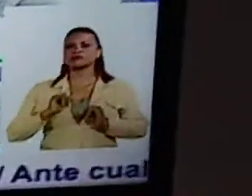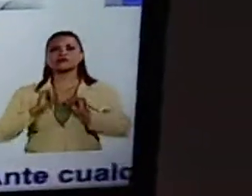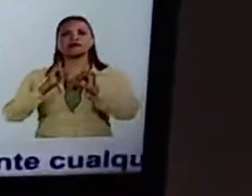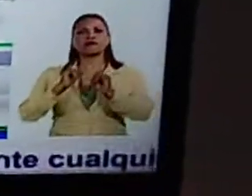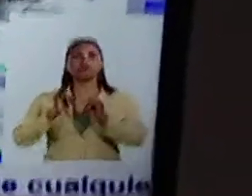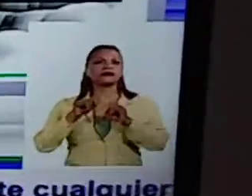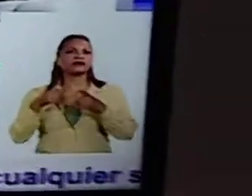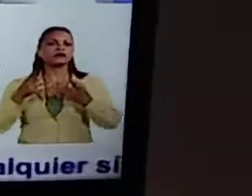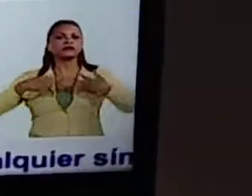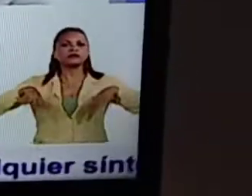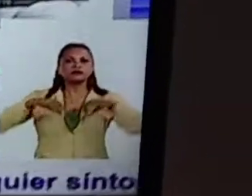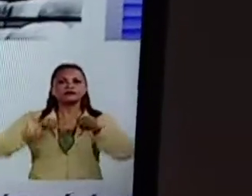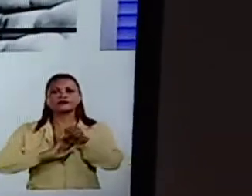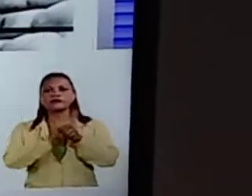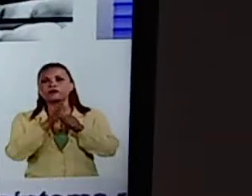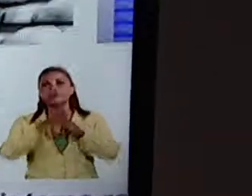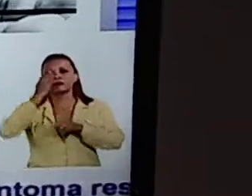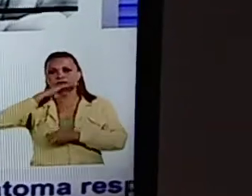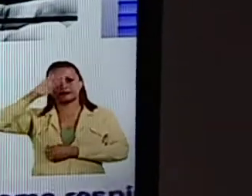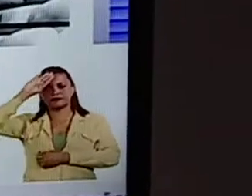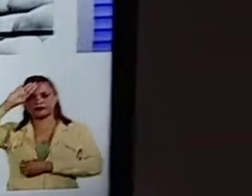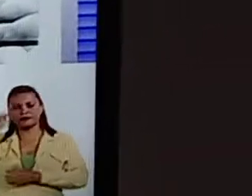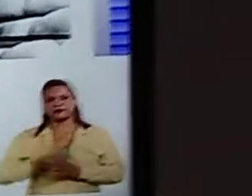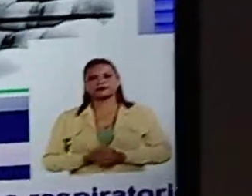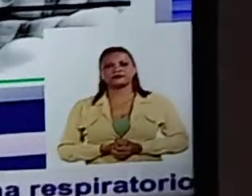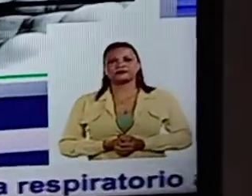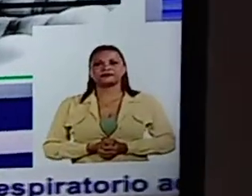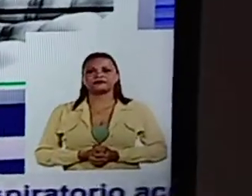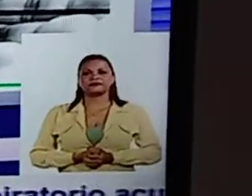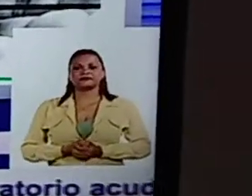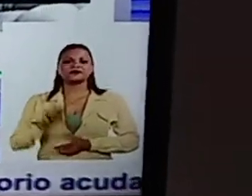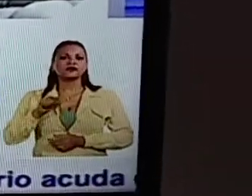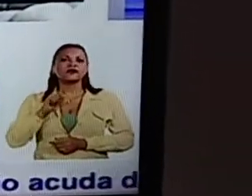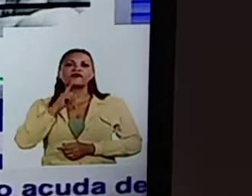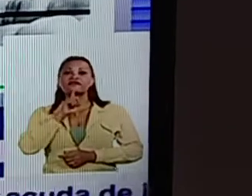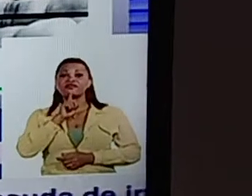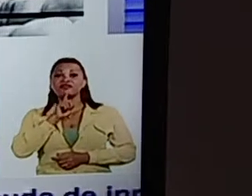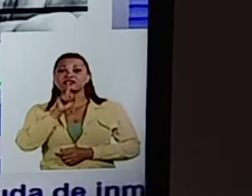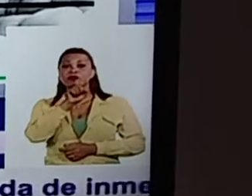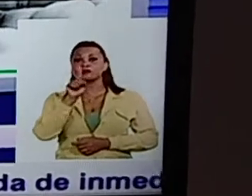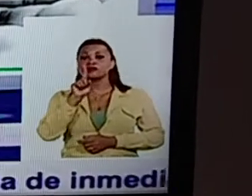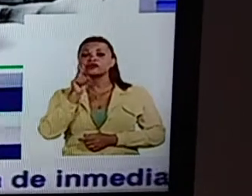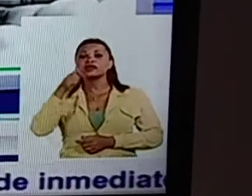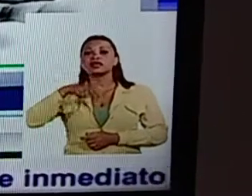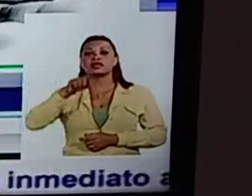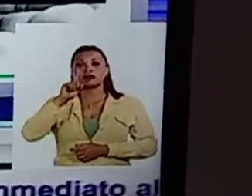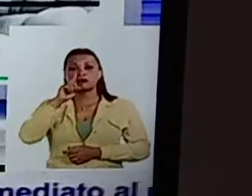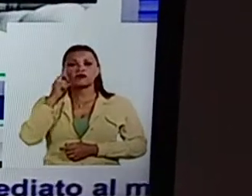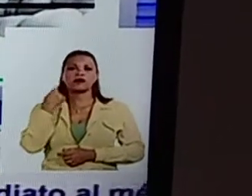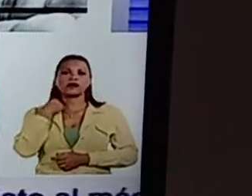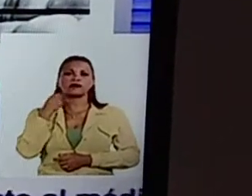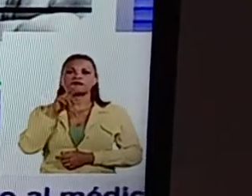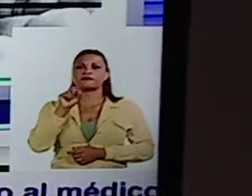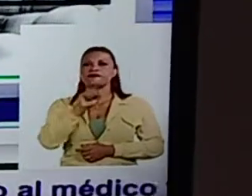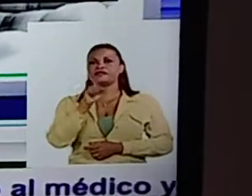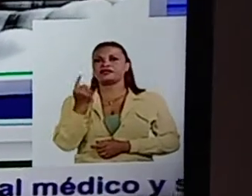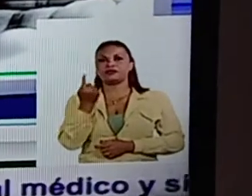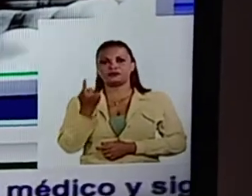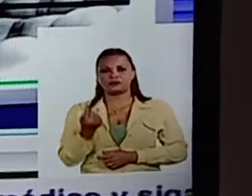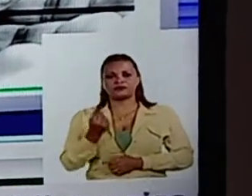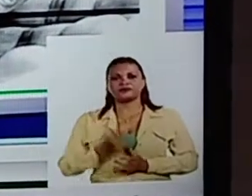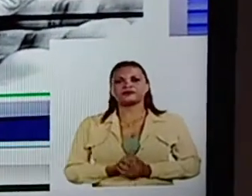sobre el comportamiento de la COVID-19 en territorio nacional. Hoy es viernes 11 de junio del año 2021 y hoy esta